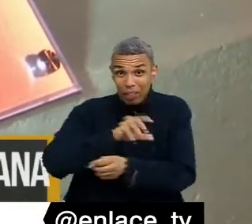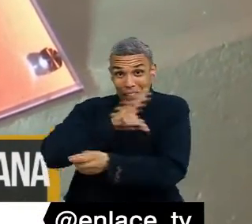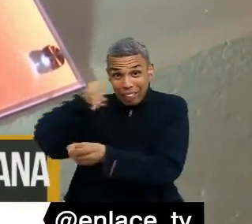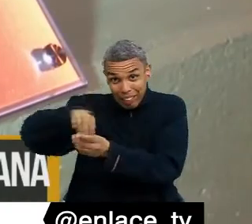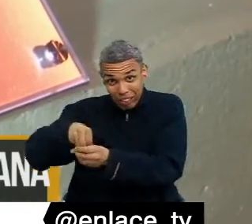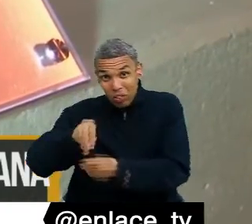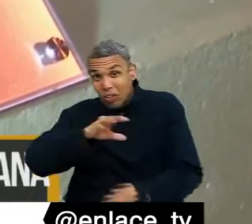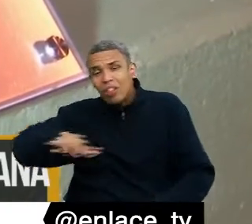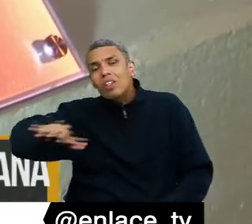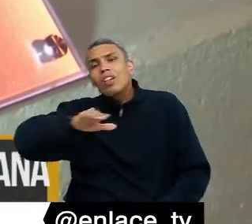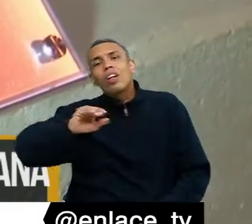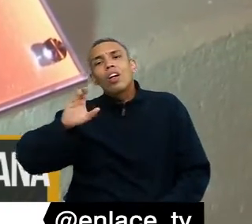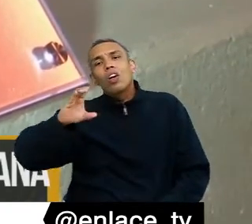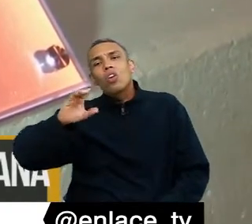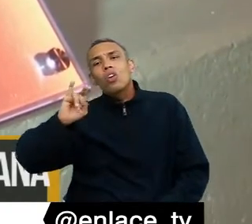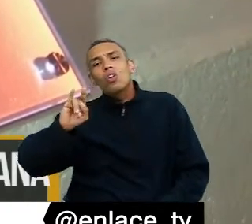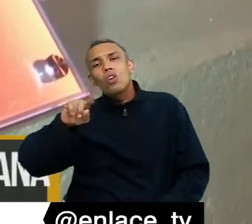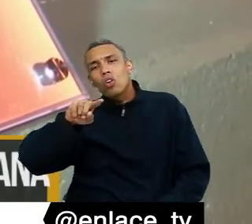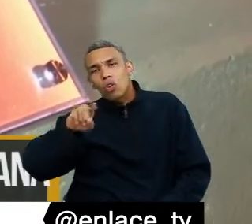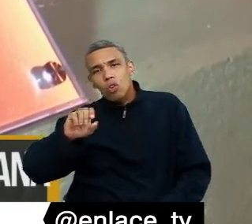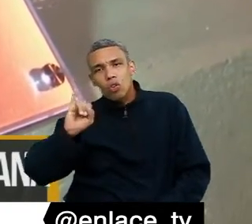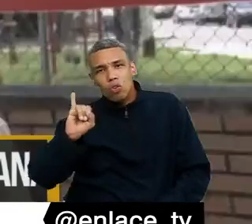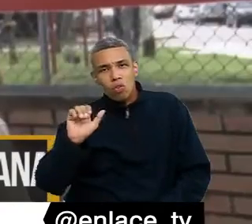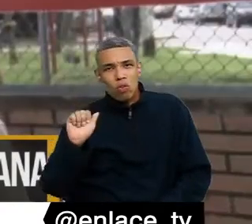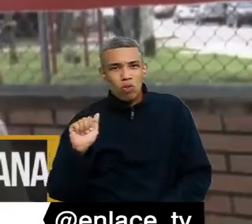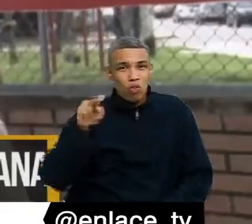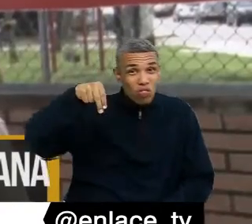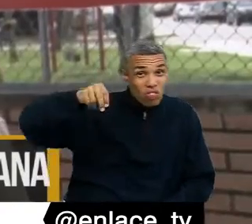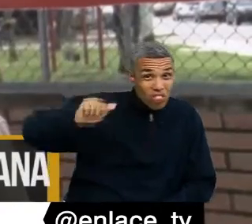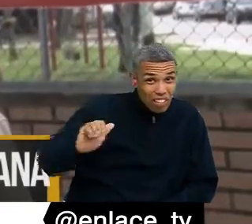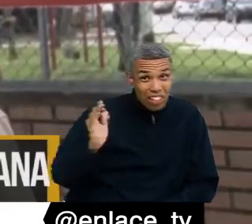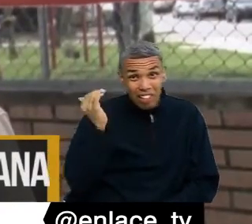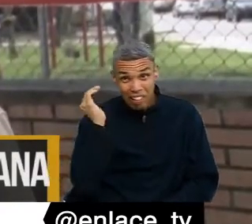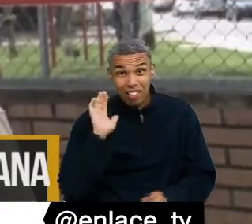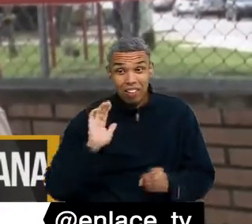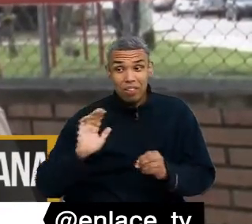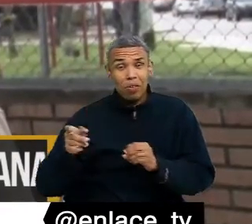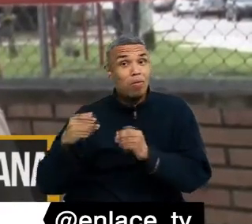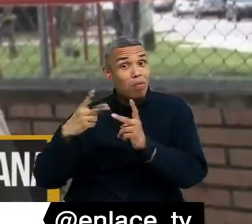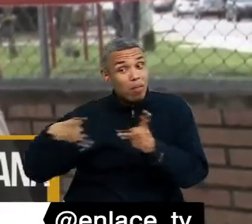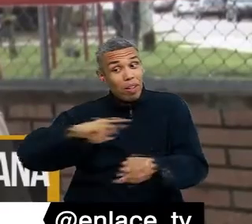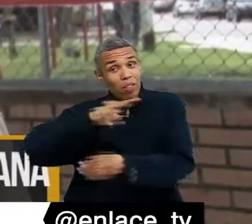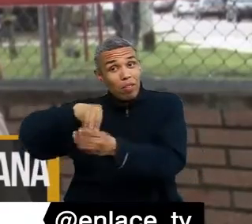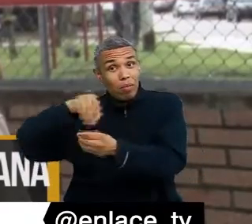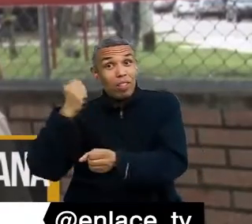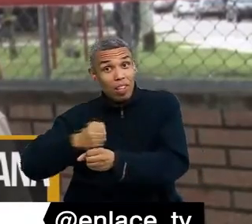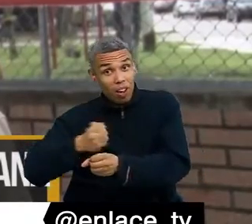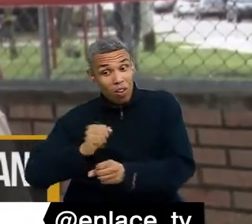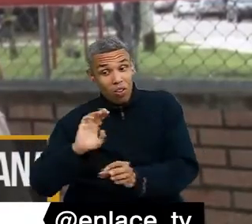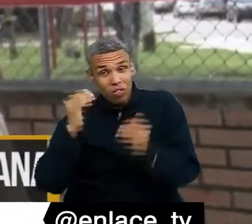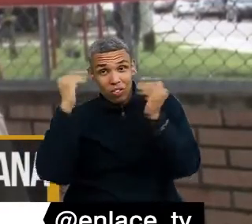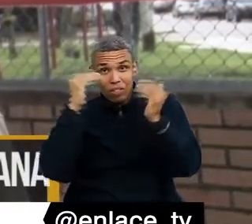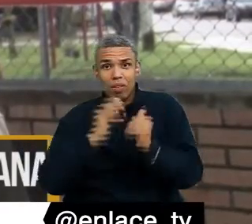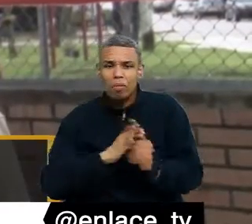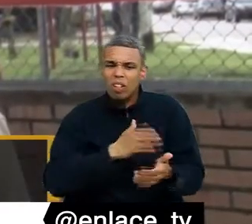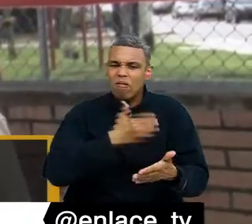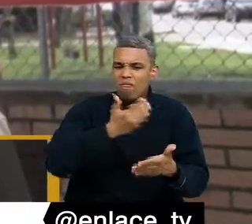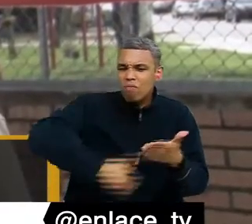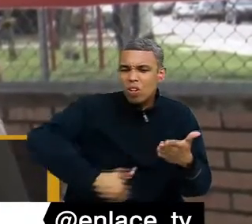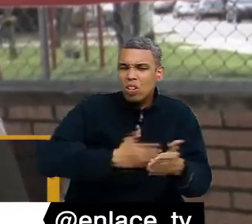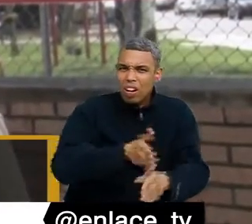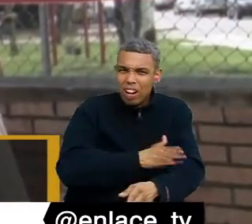Se les debe aplicar la extensión de la convención colectiva que tiene suscrita la USO con Ecopetrol, pero también aquellos trabajadores de firmas contratistas que